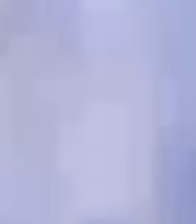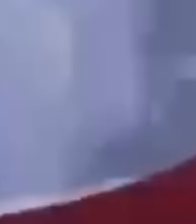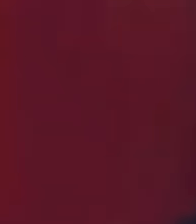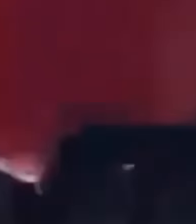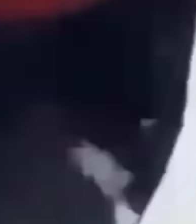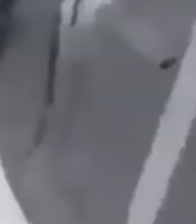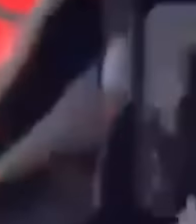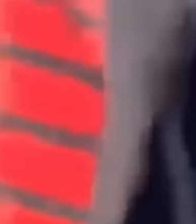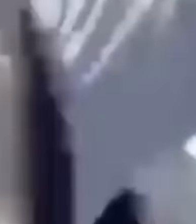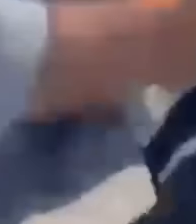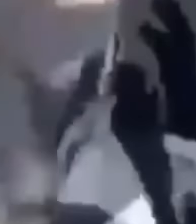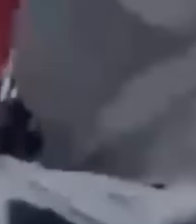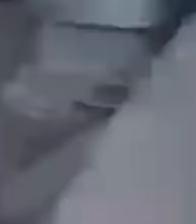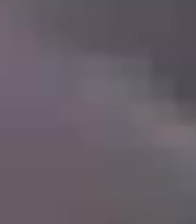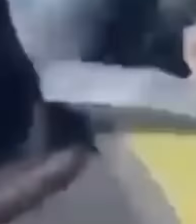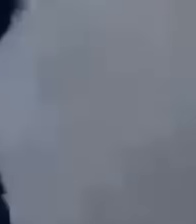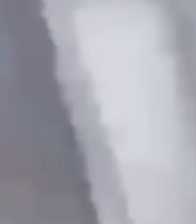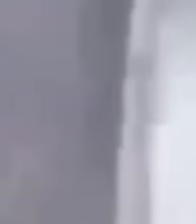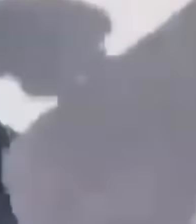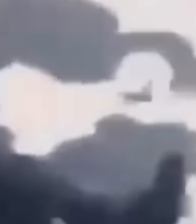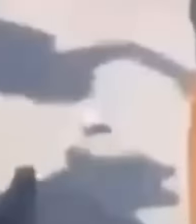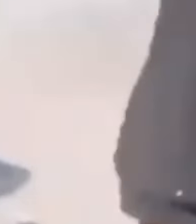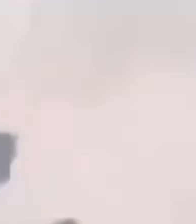Es un policía de la ciudad.